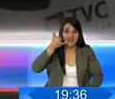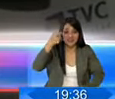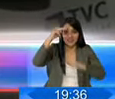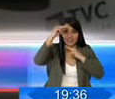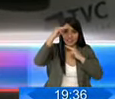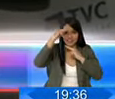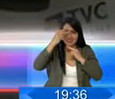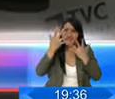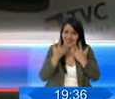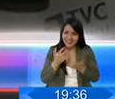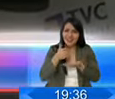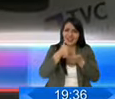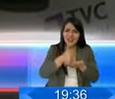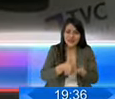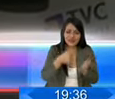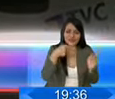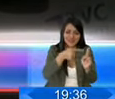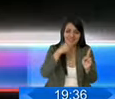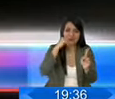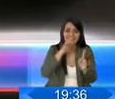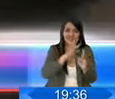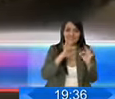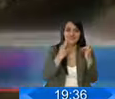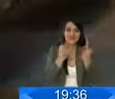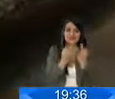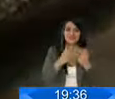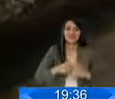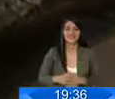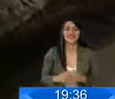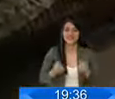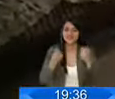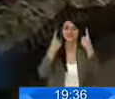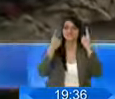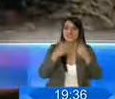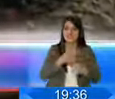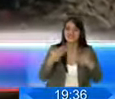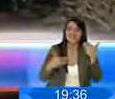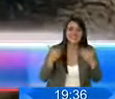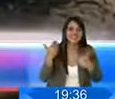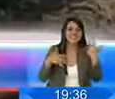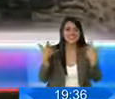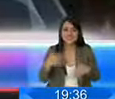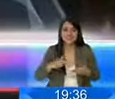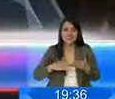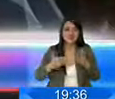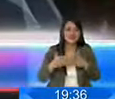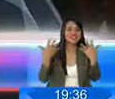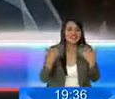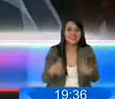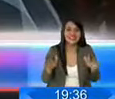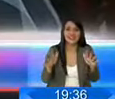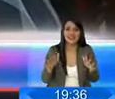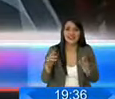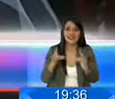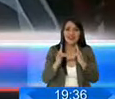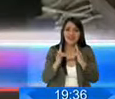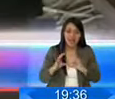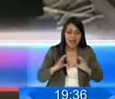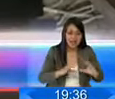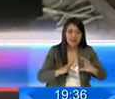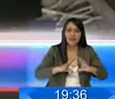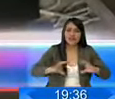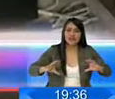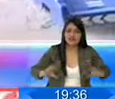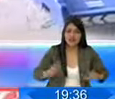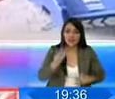su mano solidaria a Michael y su familia. Sorprendidos y felices por la bondad de la comunidad, recibieron camas, colchones,